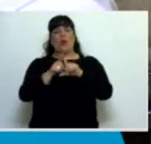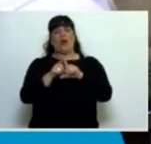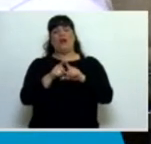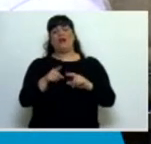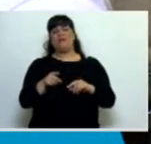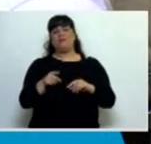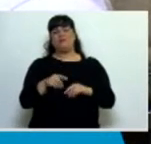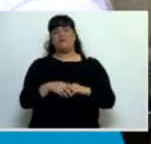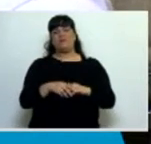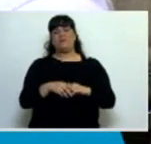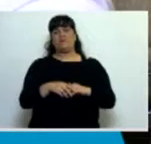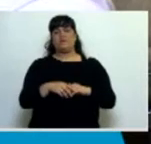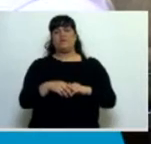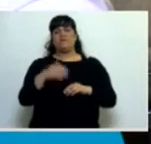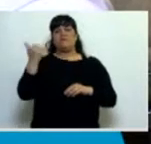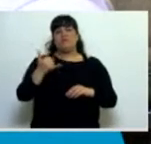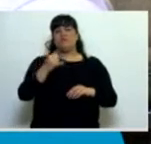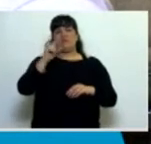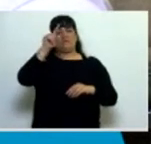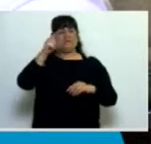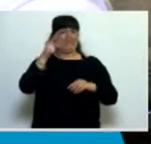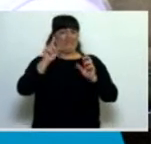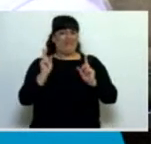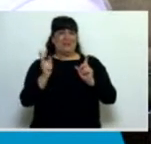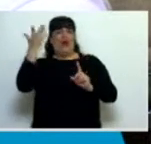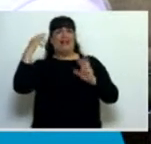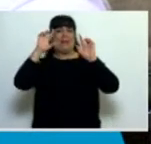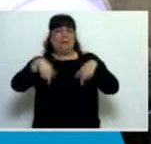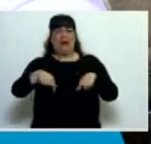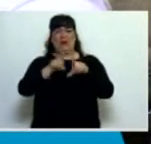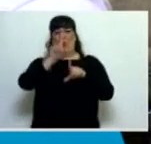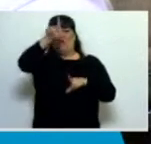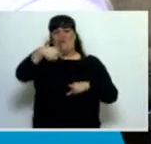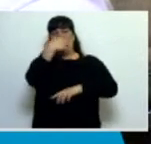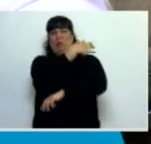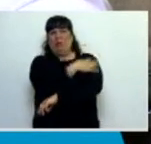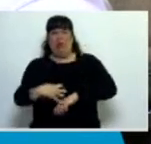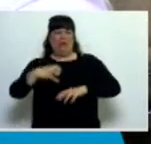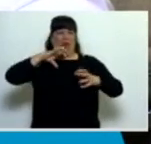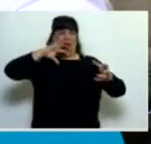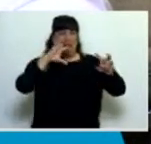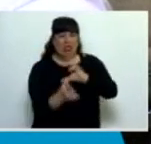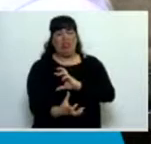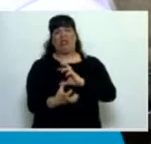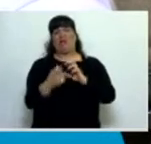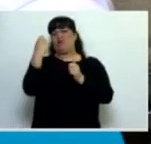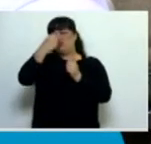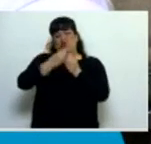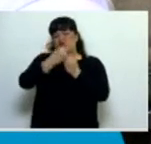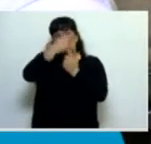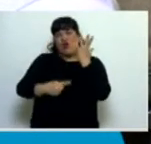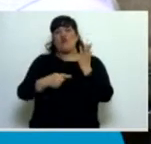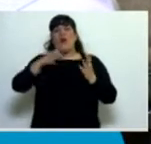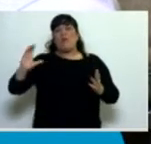sumieron en el empobrecimiento y en el desmantelamiento de todo el andamiaje productivo del